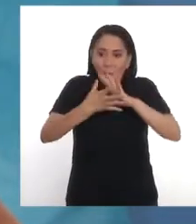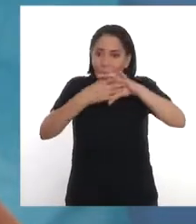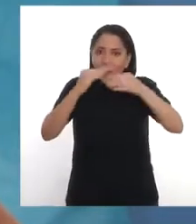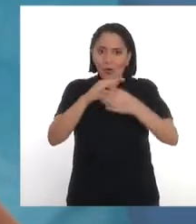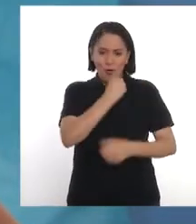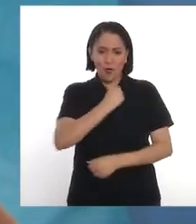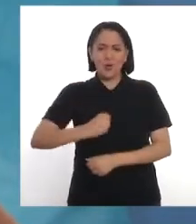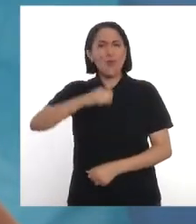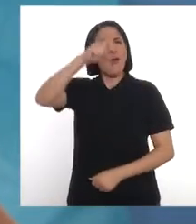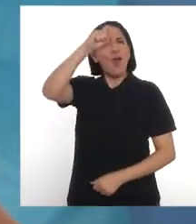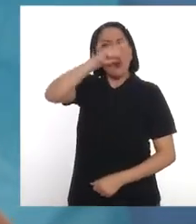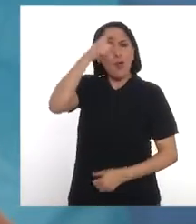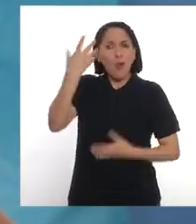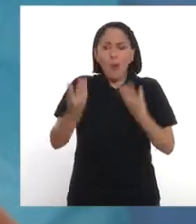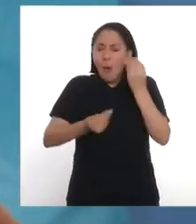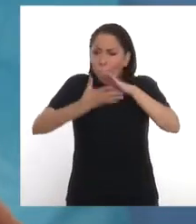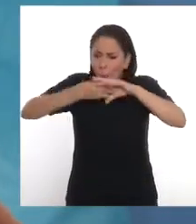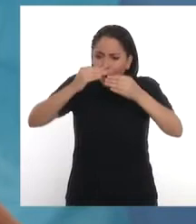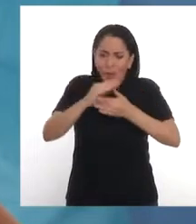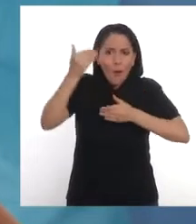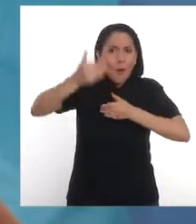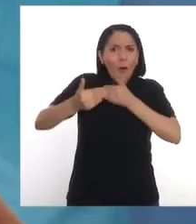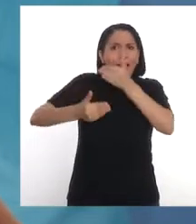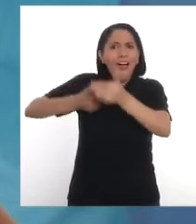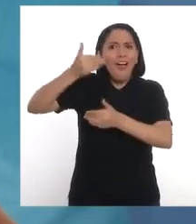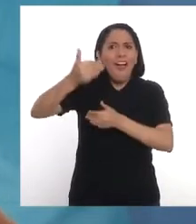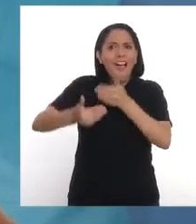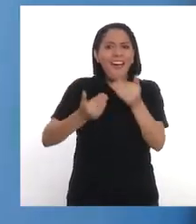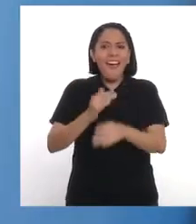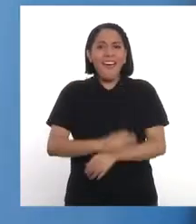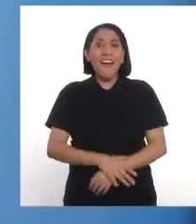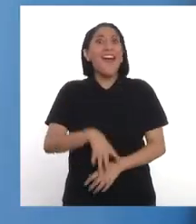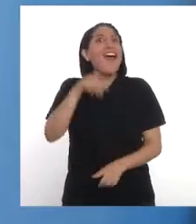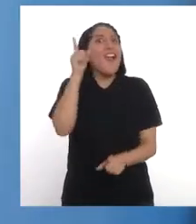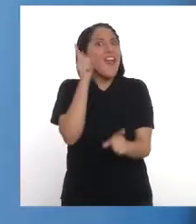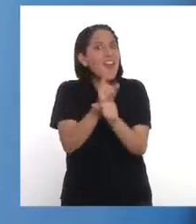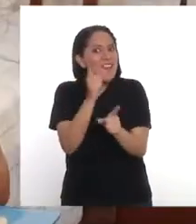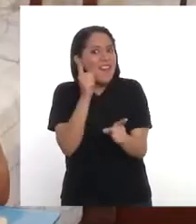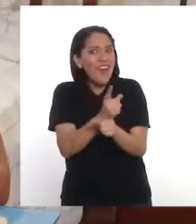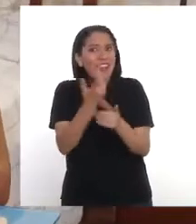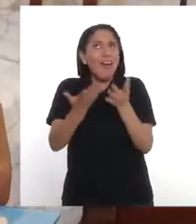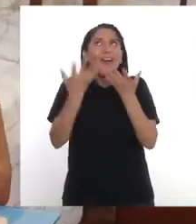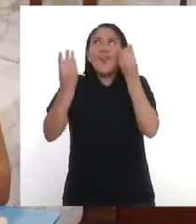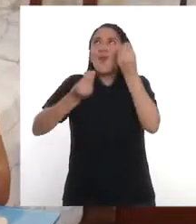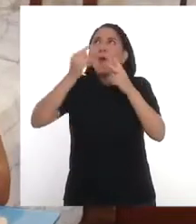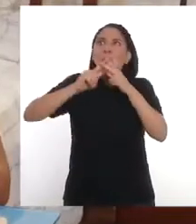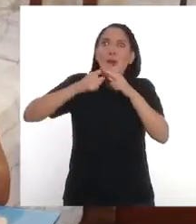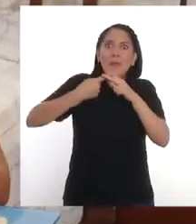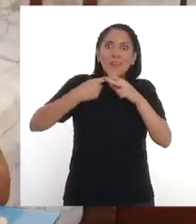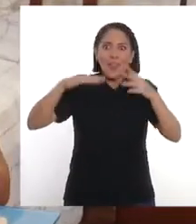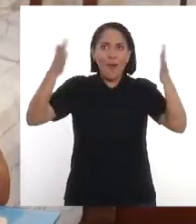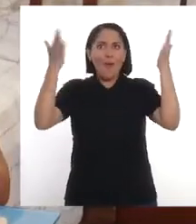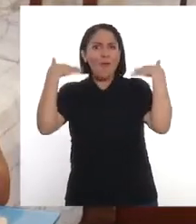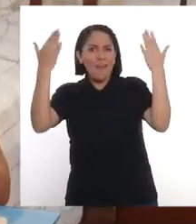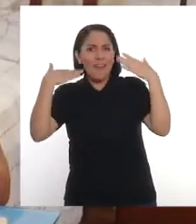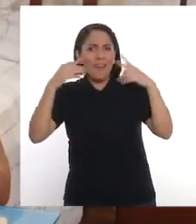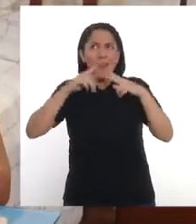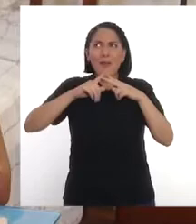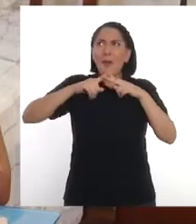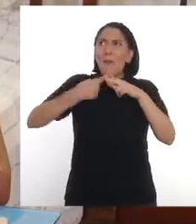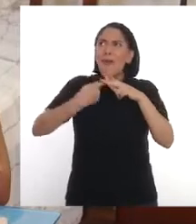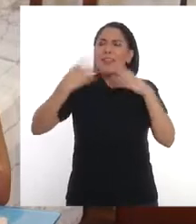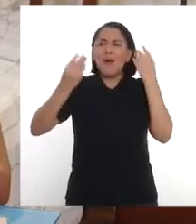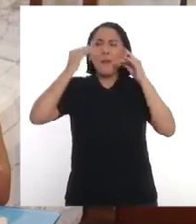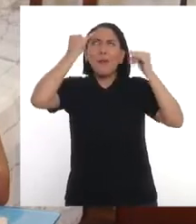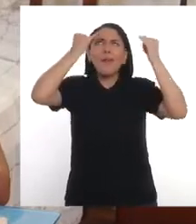la historia de Super Loro se ha ido formando poco a poco. ¡Es verdad! Y pensar que al inicio del verano solo teníamos